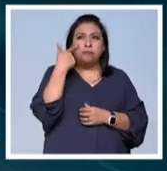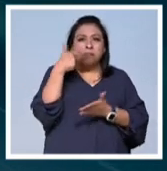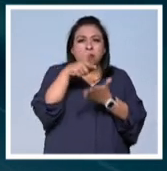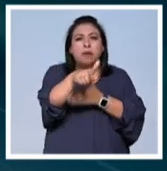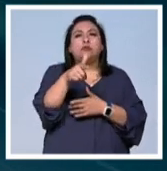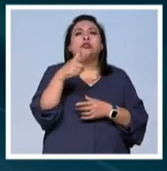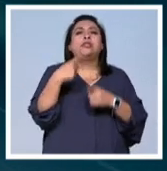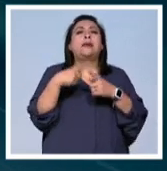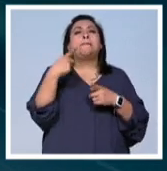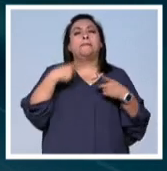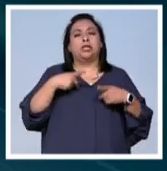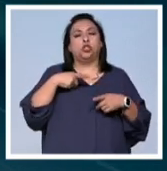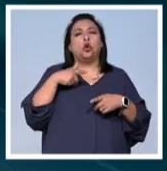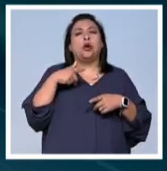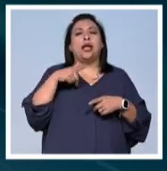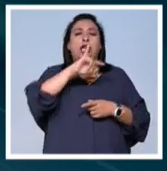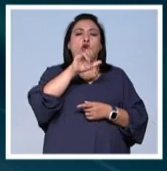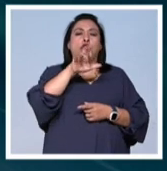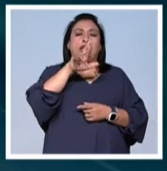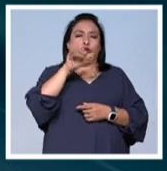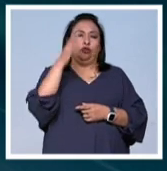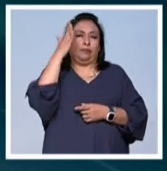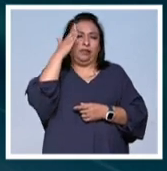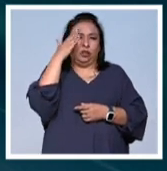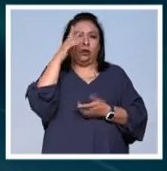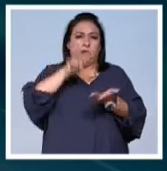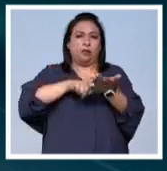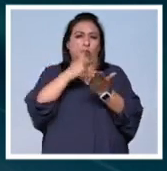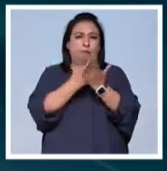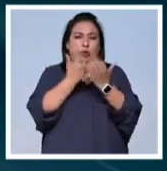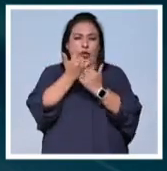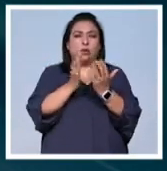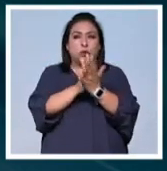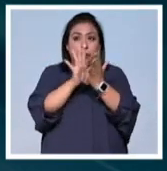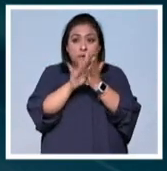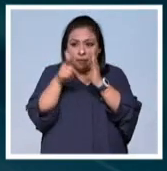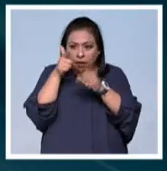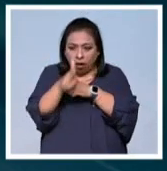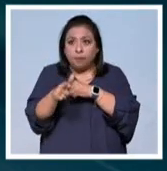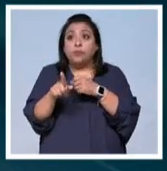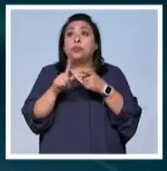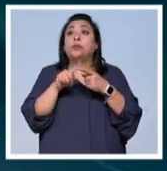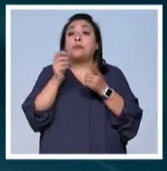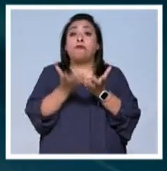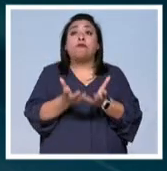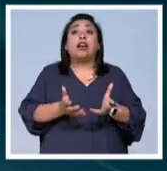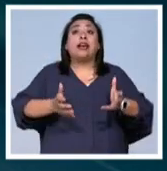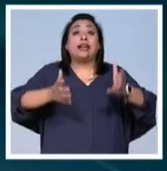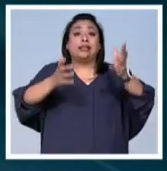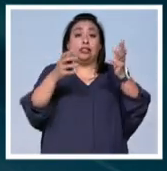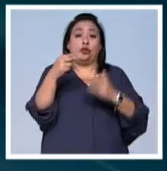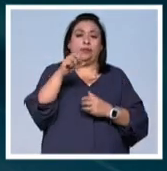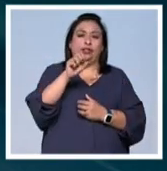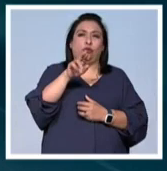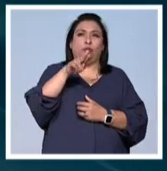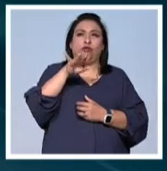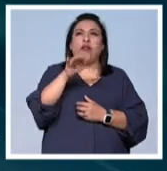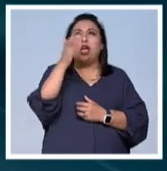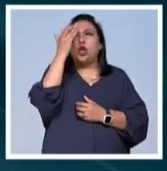Acosta uno de los protagonistas principales de este proyecto también una vasija somorfa